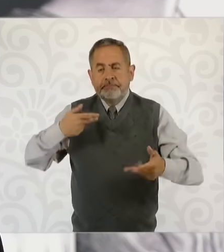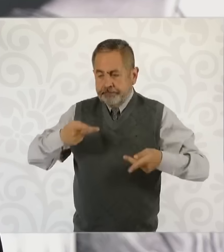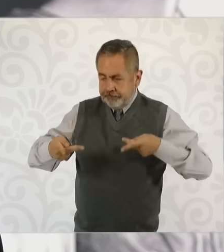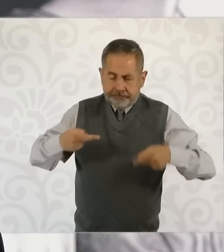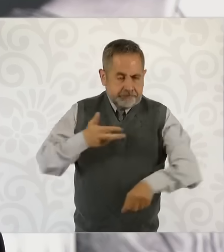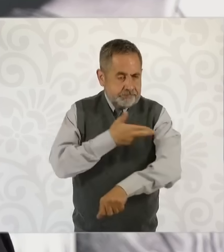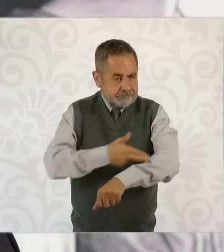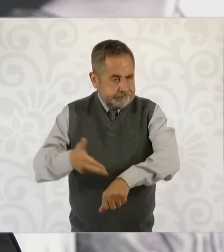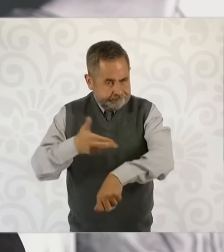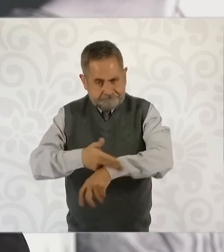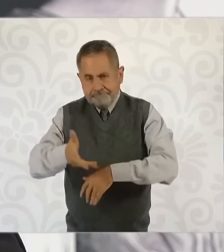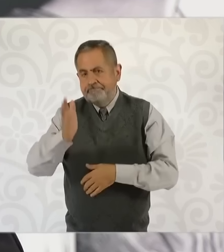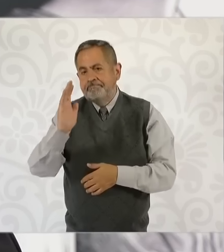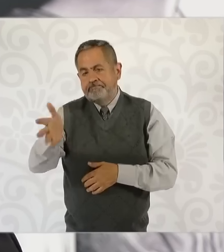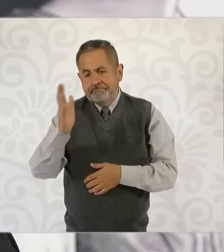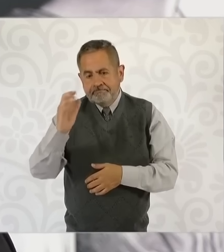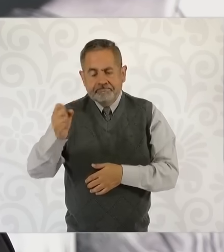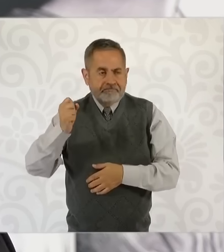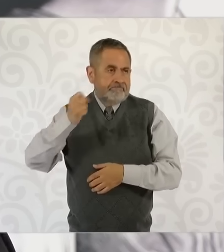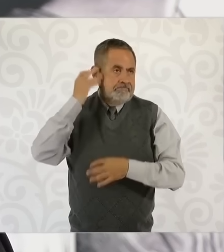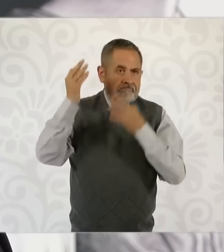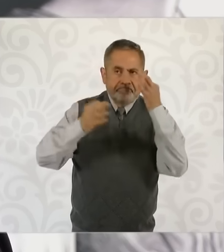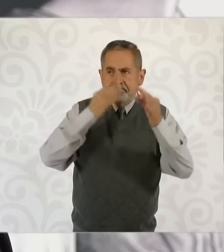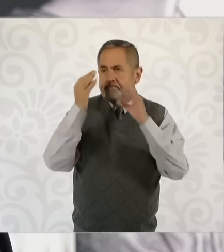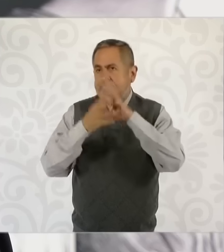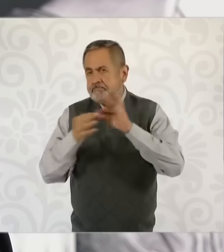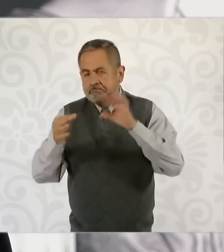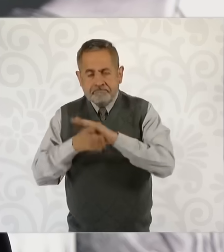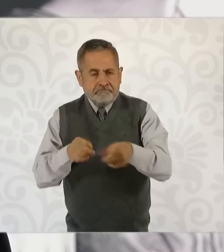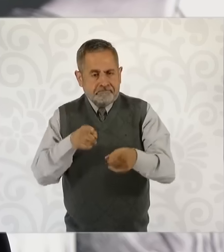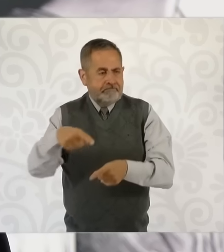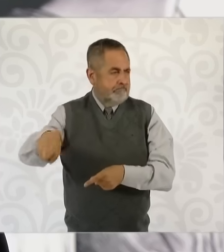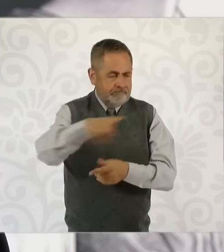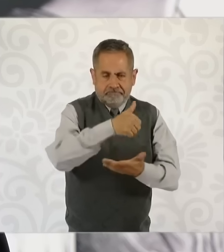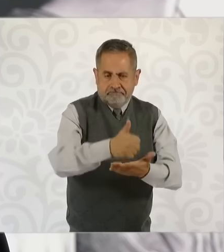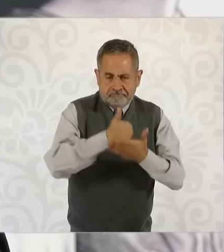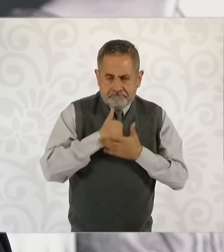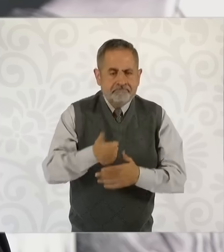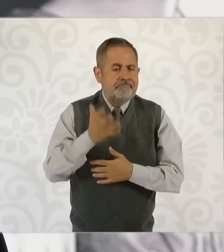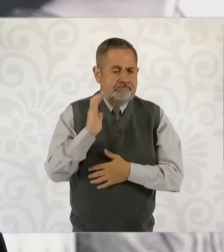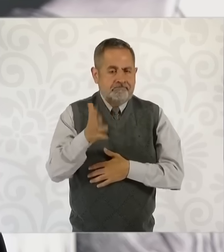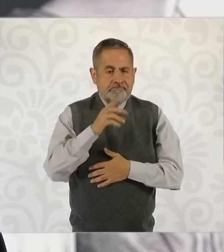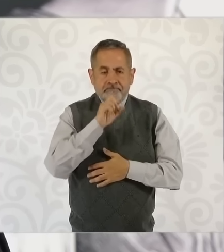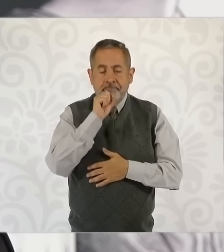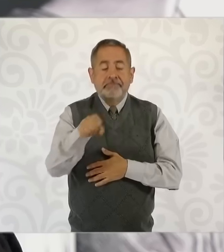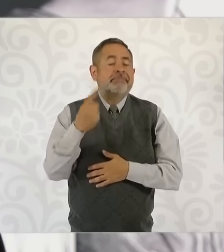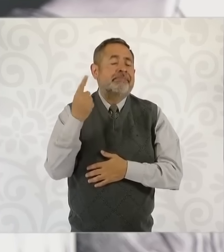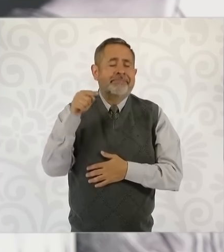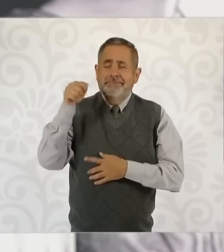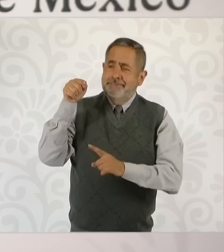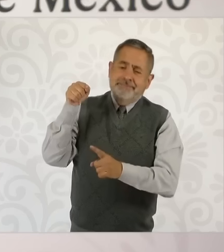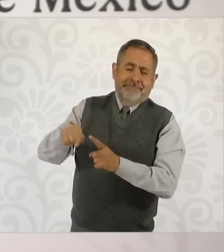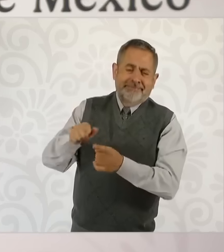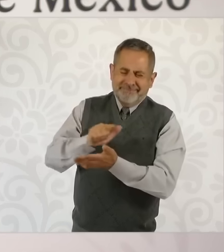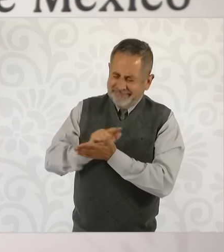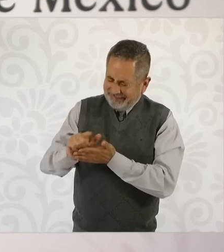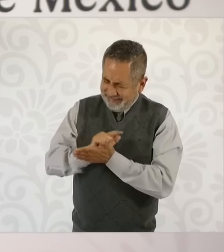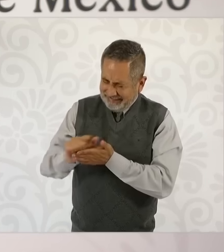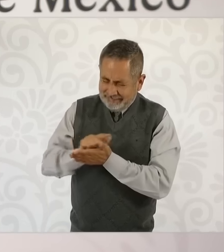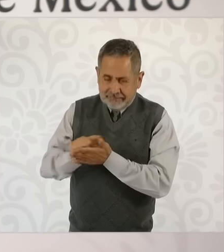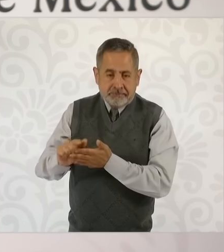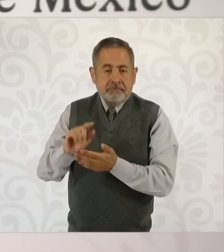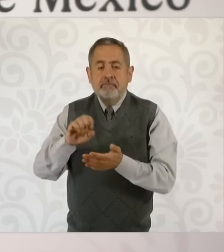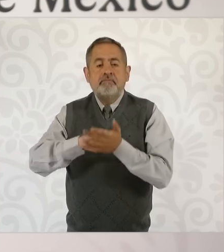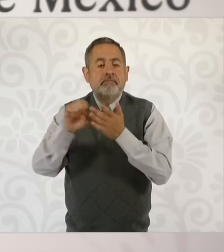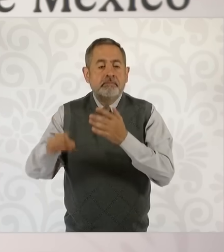una campaña donde ustedes nos pueden ayudar también, y es que tiene que ver con higiene cuando uno tiene una